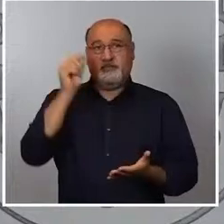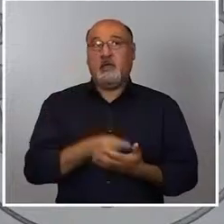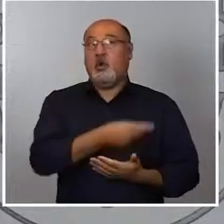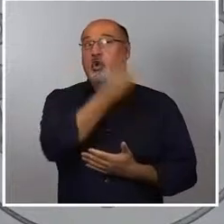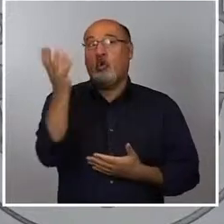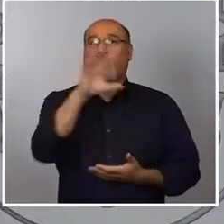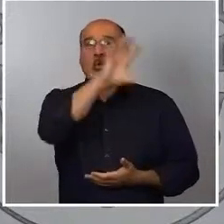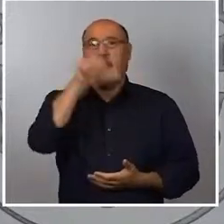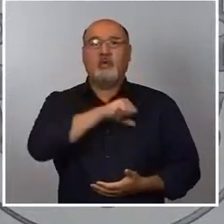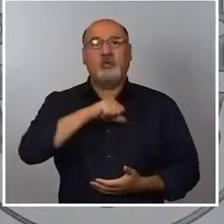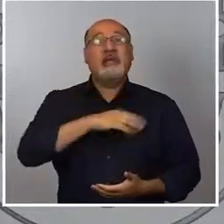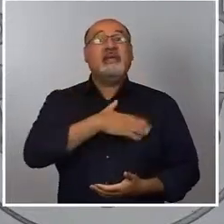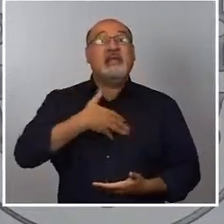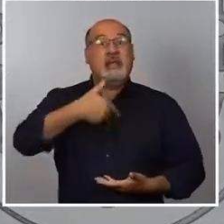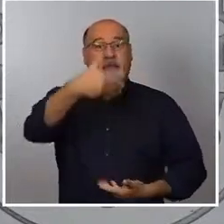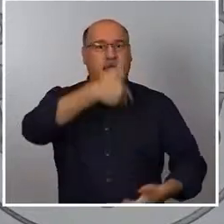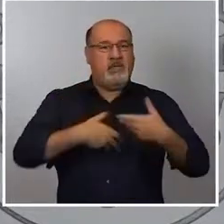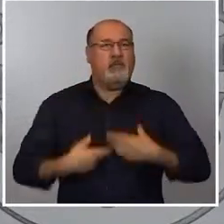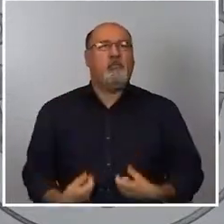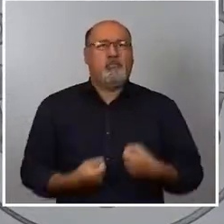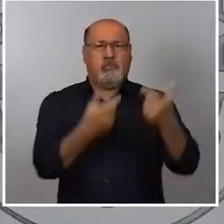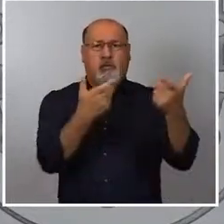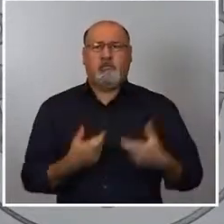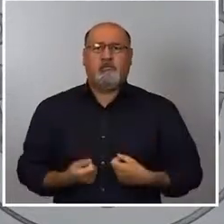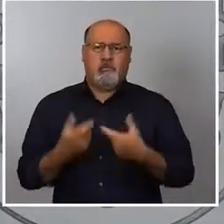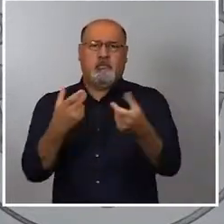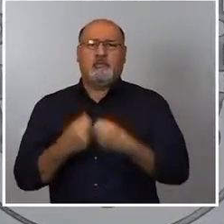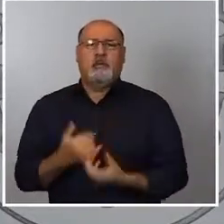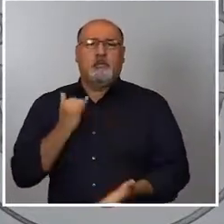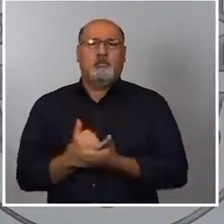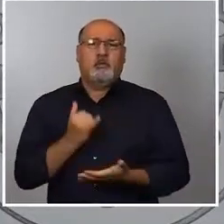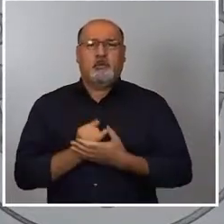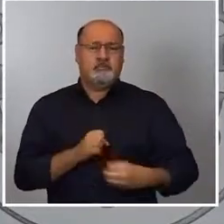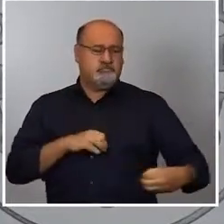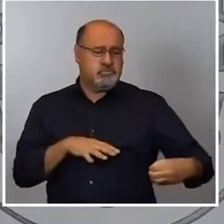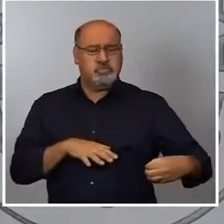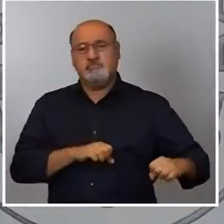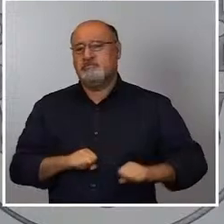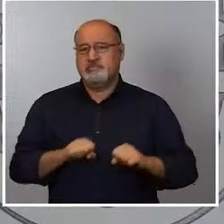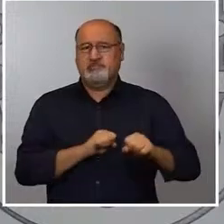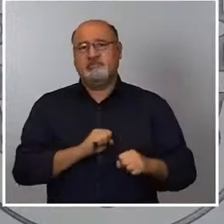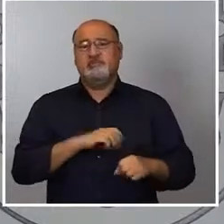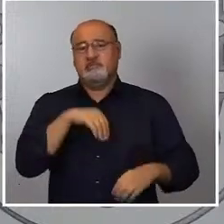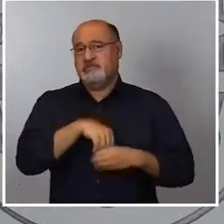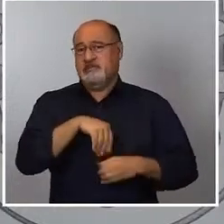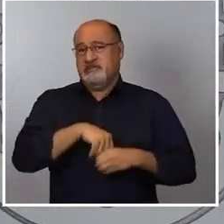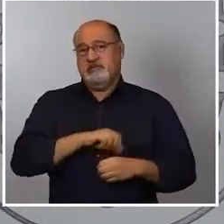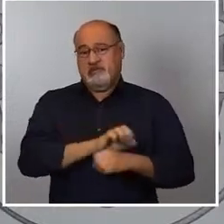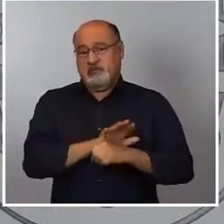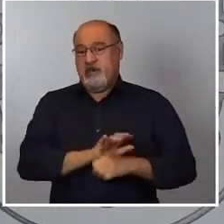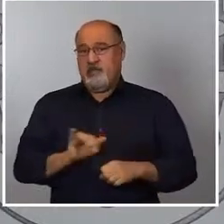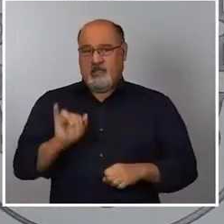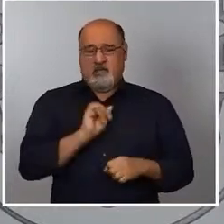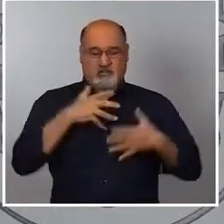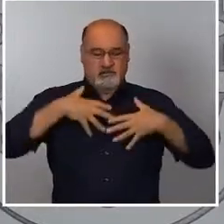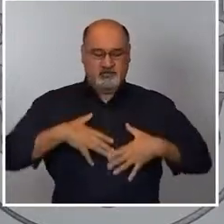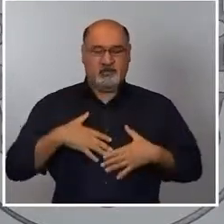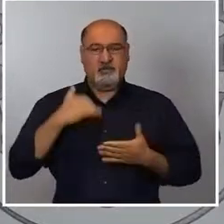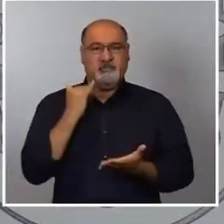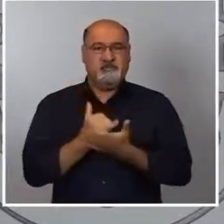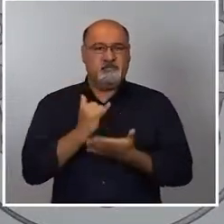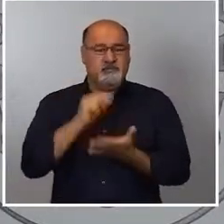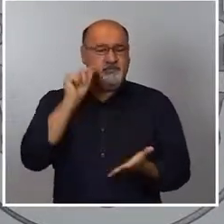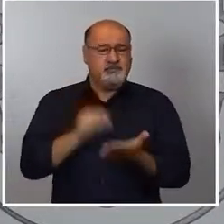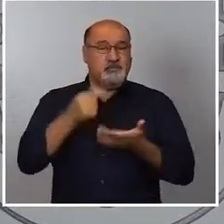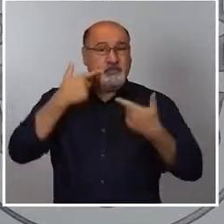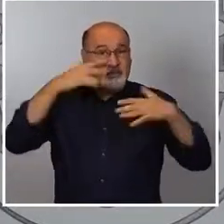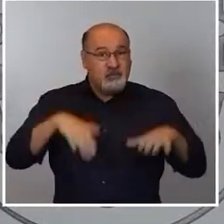uso de estos test antígenos para reforzar estos cribados selectivos que son tan importantes para permitirnos detectar a aquellas personas